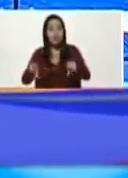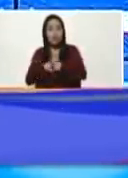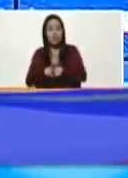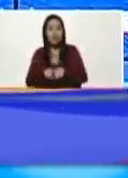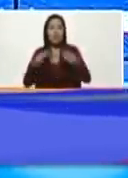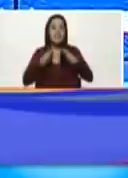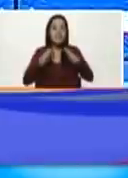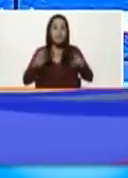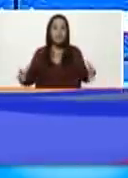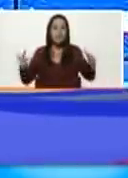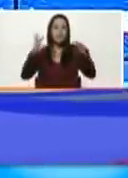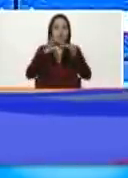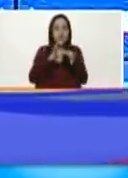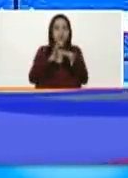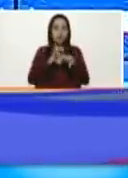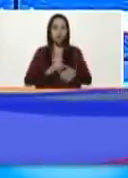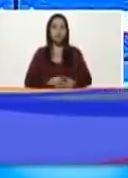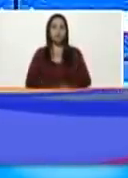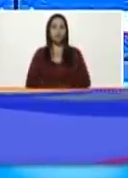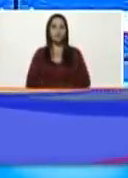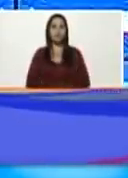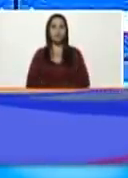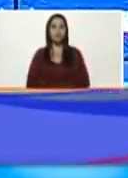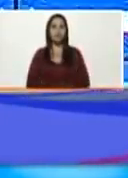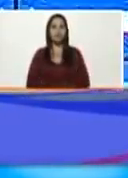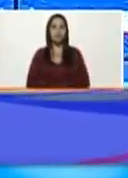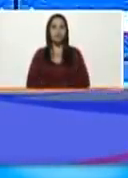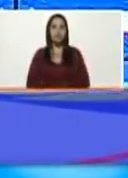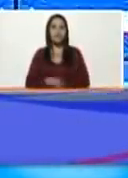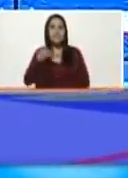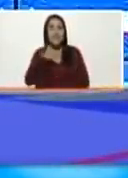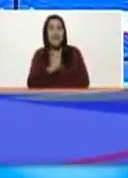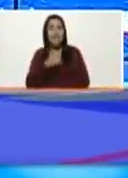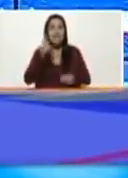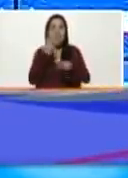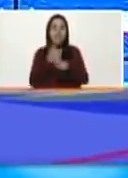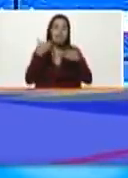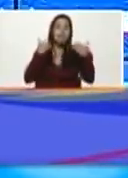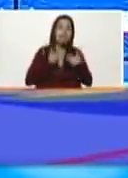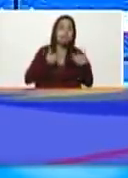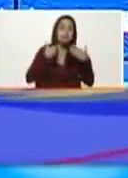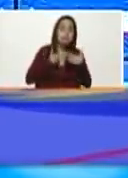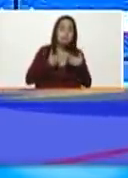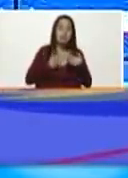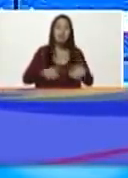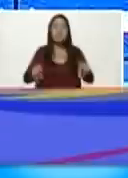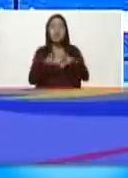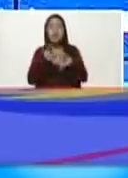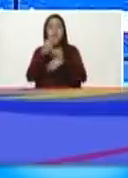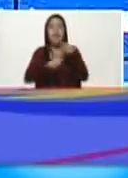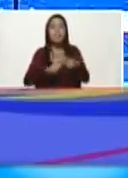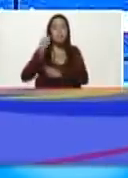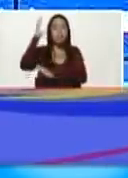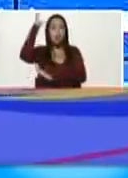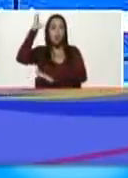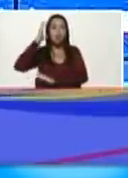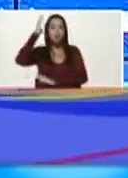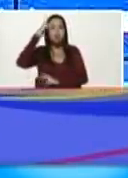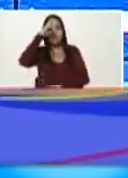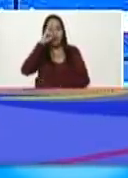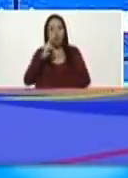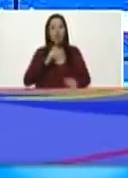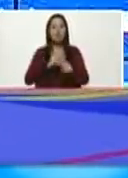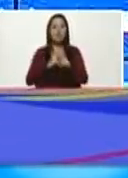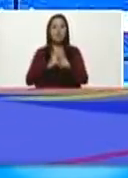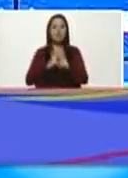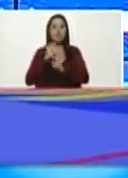unidos. Si nos toca pasar sacrificios, los pasamos con conciencia y honor